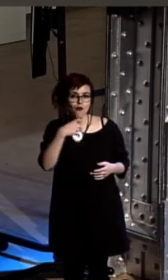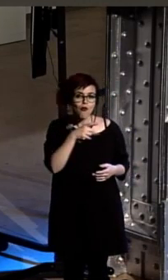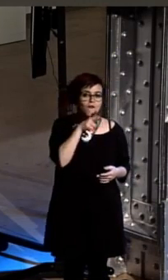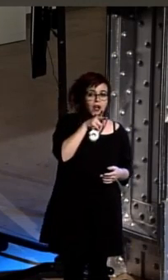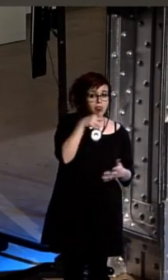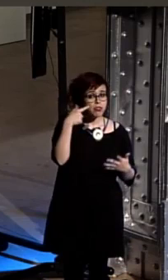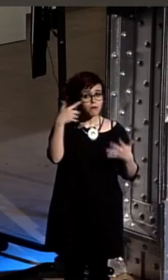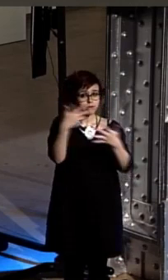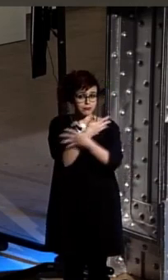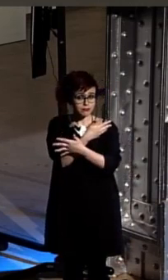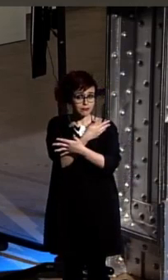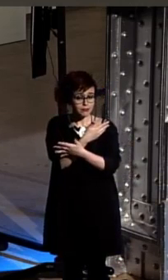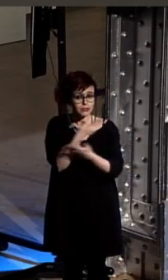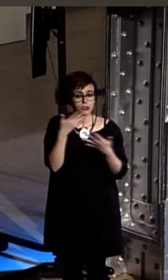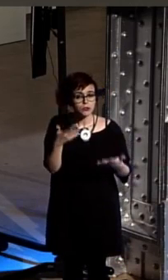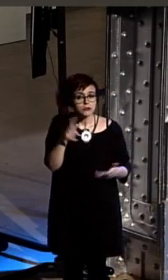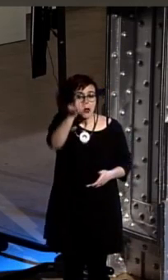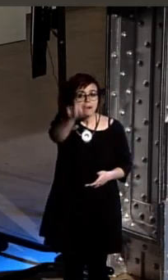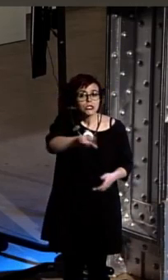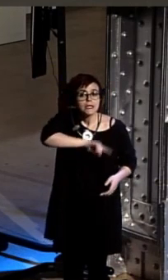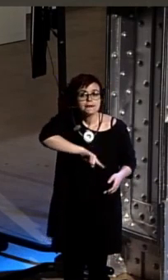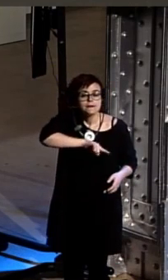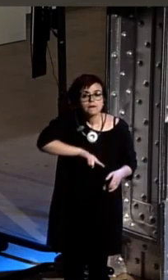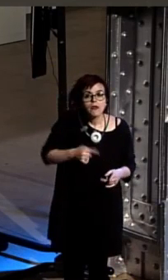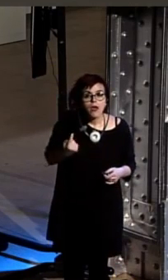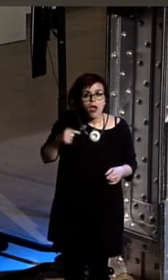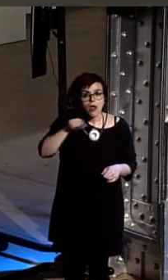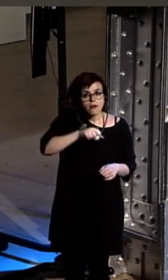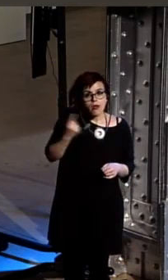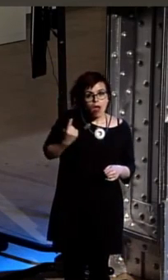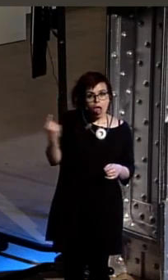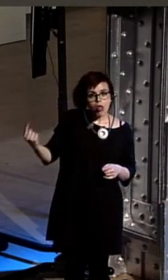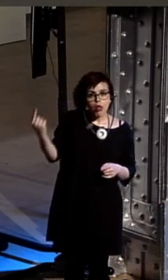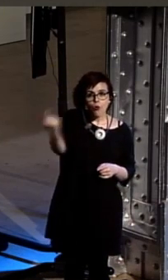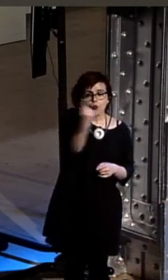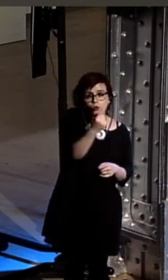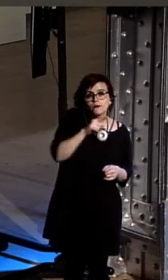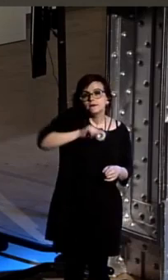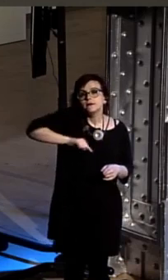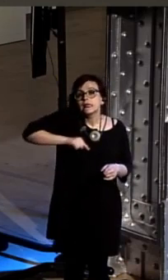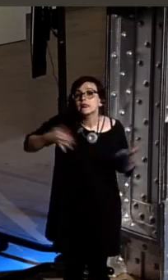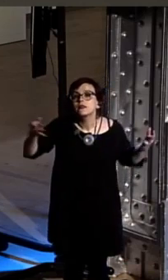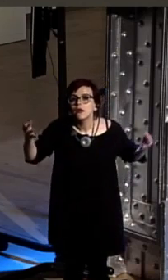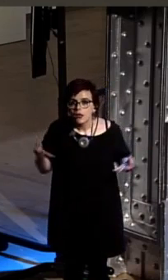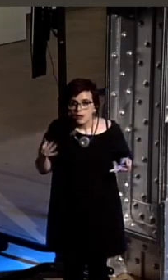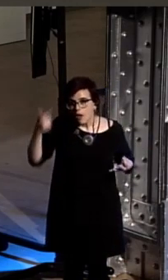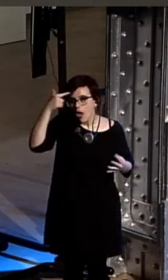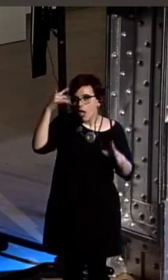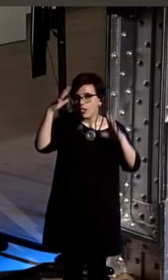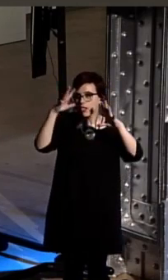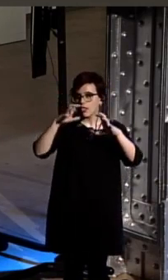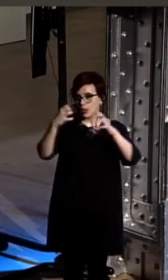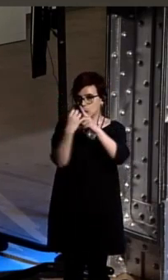amarillo, pero lo que una persona experimenta en su privacidad subjetiva, fenomenológica, de lo que realmente siente dentro de su